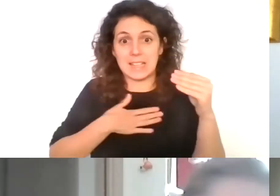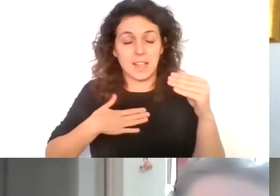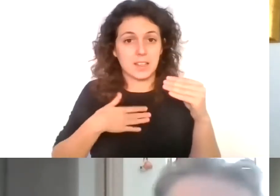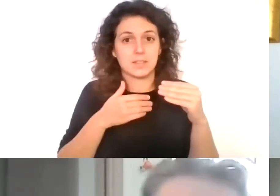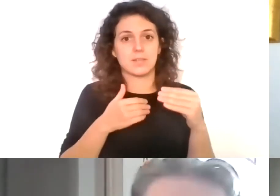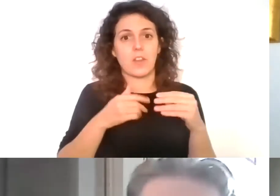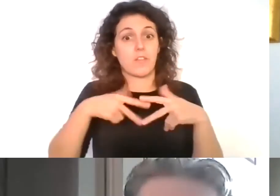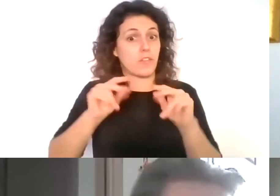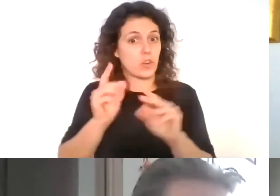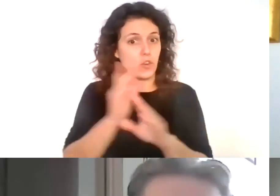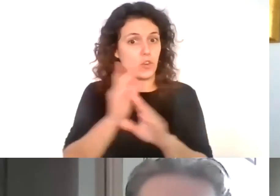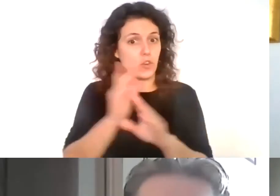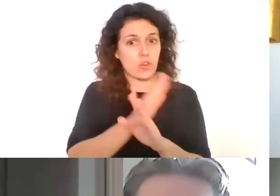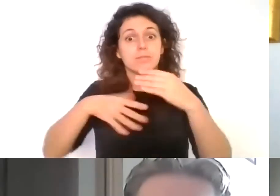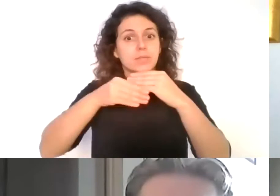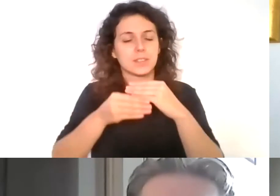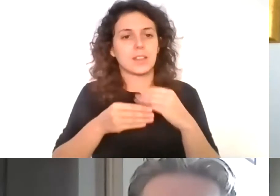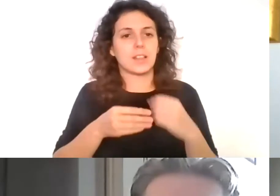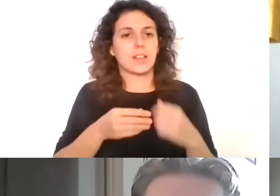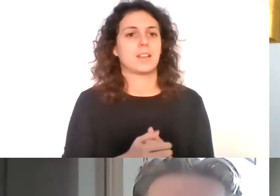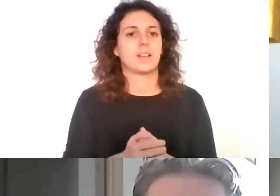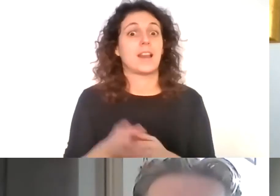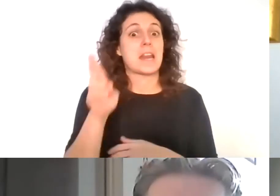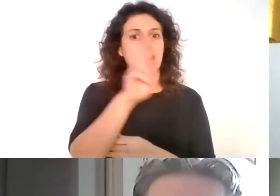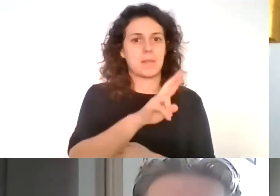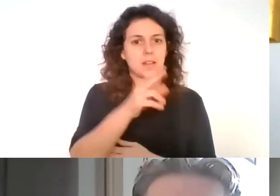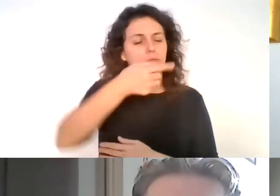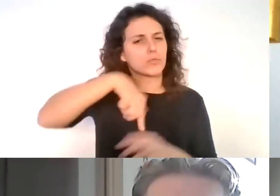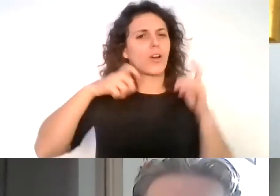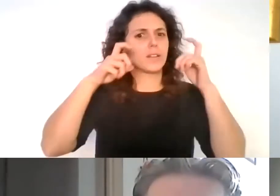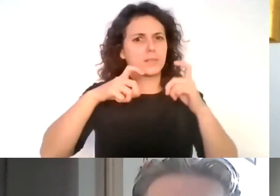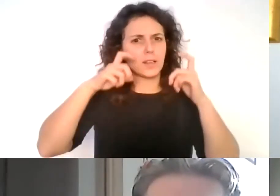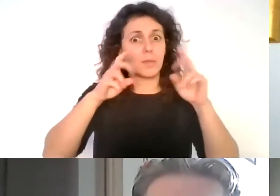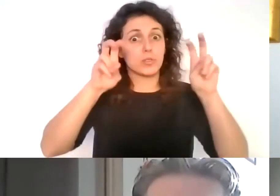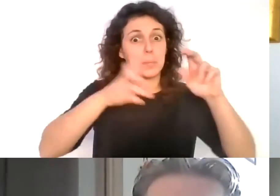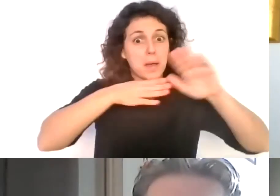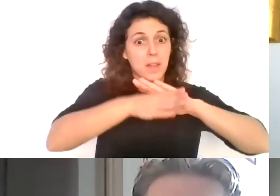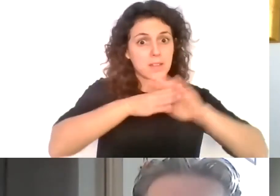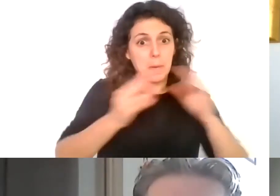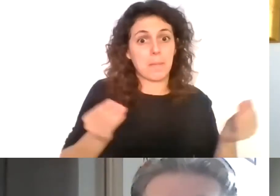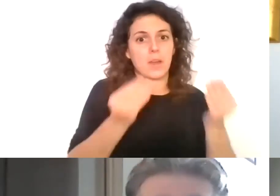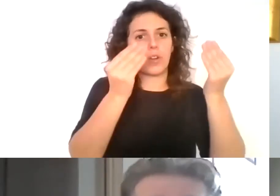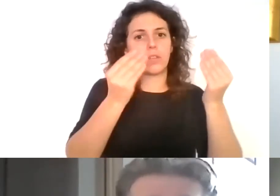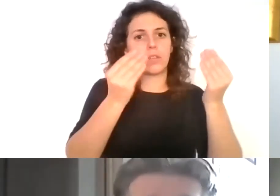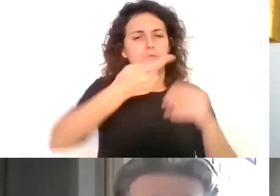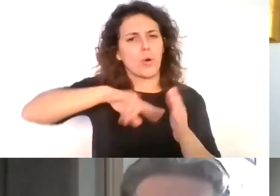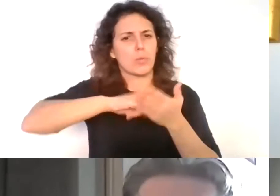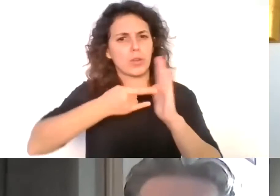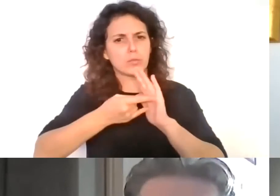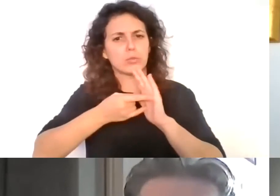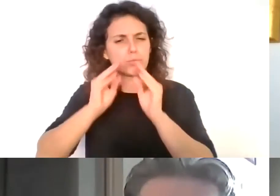Bien. Nada, repetir nuestra intención de seguir mejorando en el ámbito de la accesibilidad. Tenemos muchos proyectos que